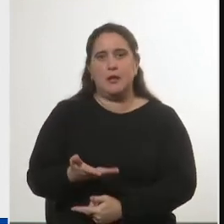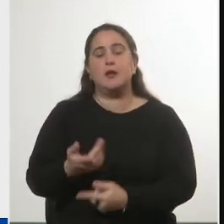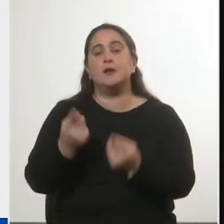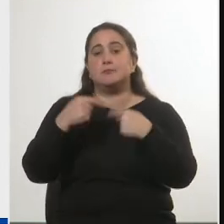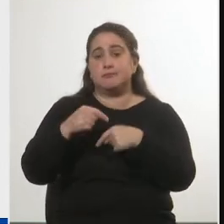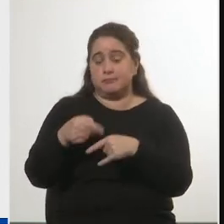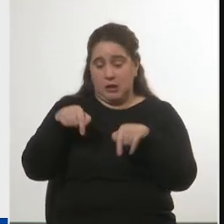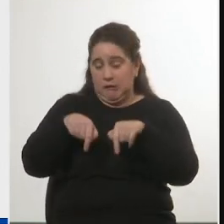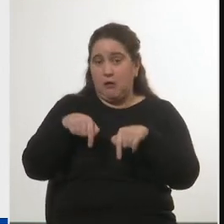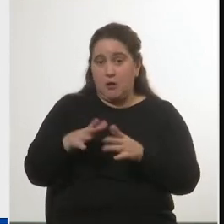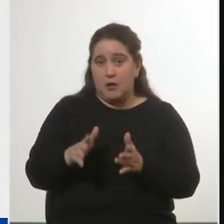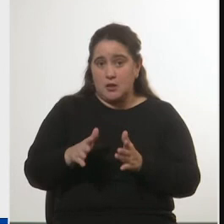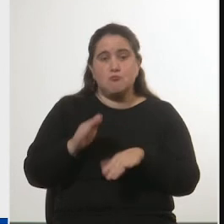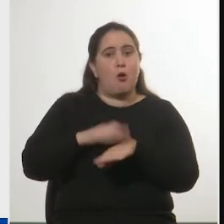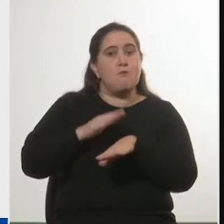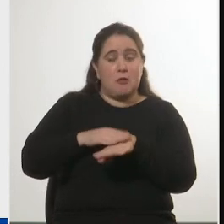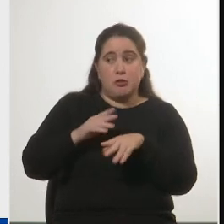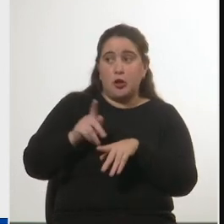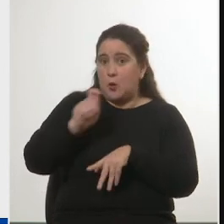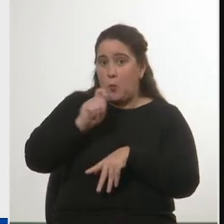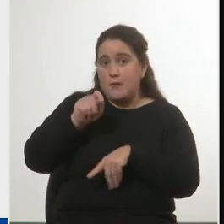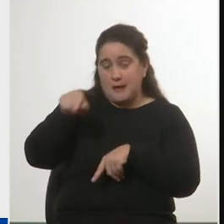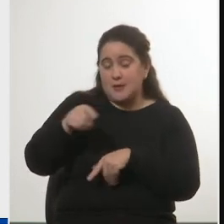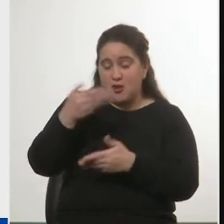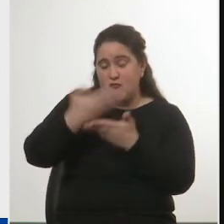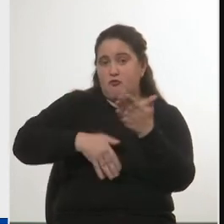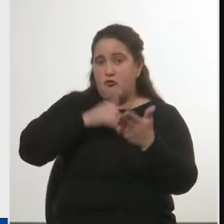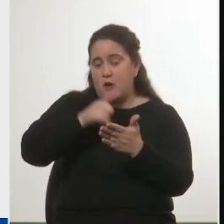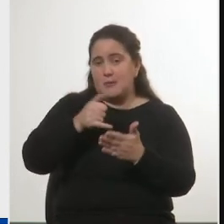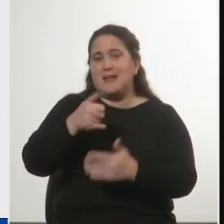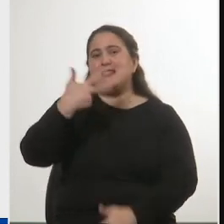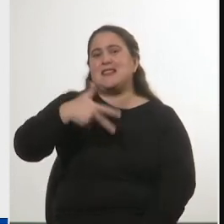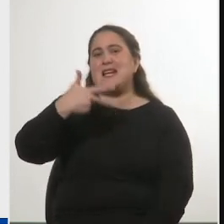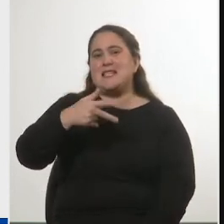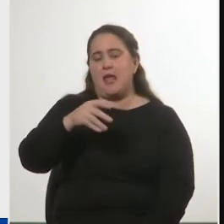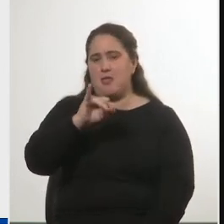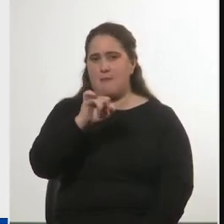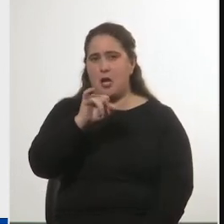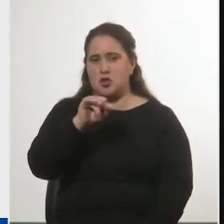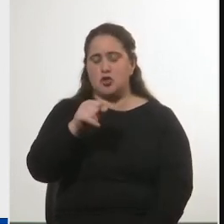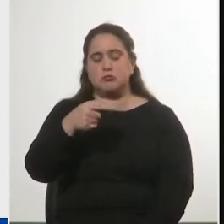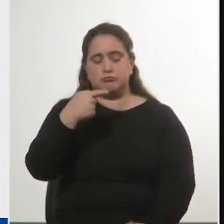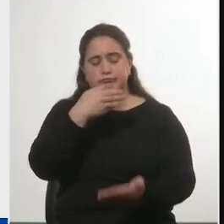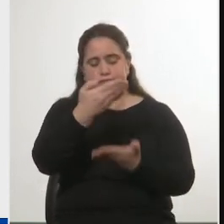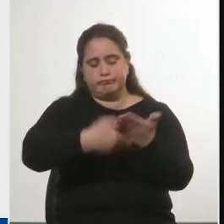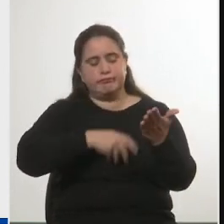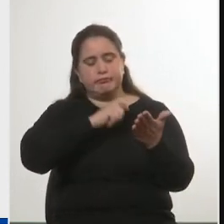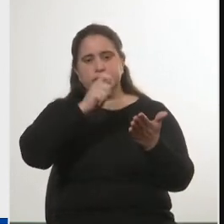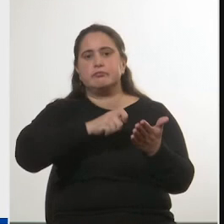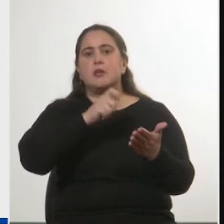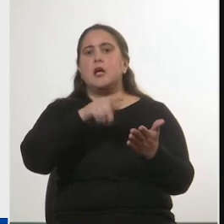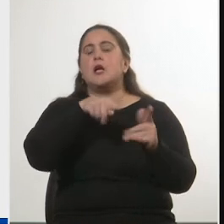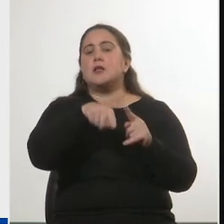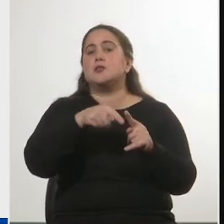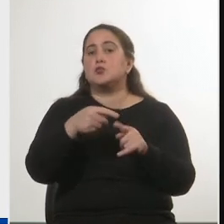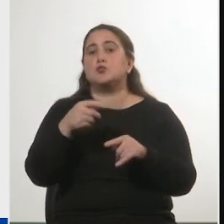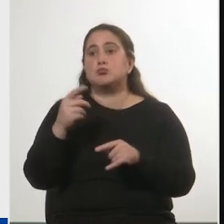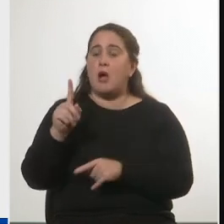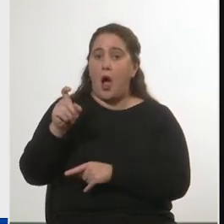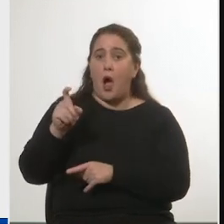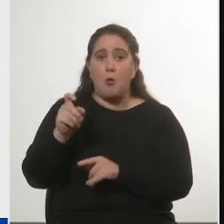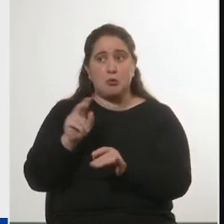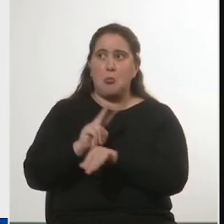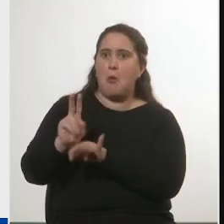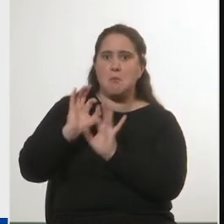que el día de la fecha, en el momento que hicimos este informe, fue el 13 del 5, la producción de agua para inyectables estaba